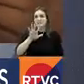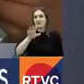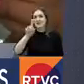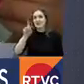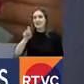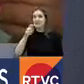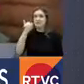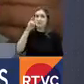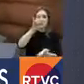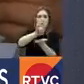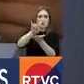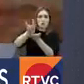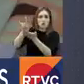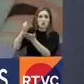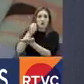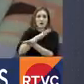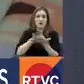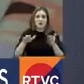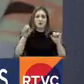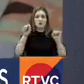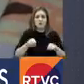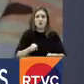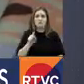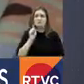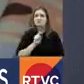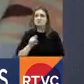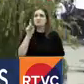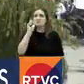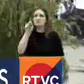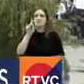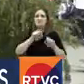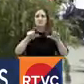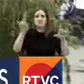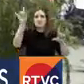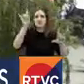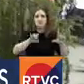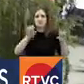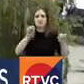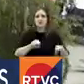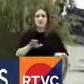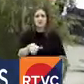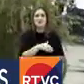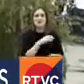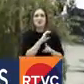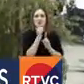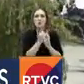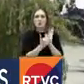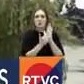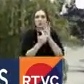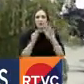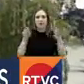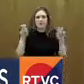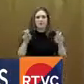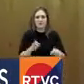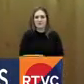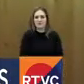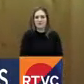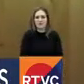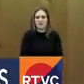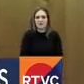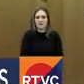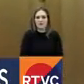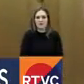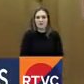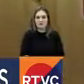al alcance de las familias con tan solo un clic, como decimos popularmente. La ministra de Cultura directamente nos estuvo hablando de esta iniciativa. A través de